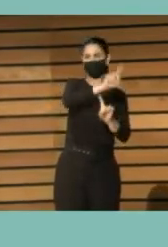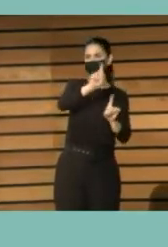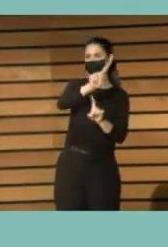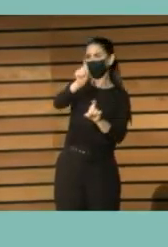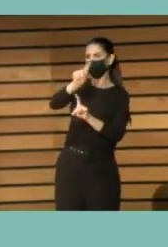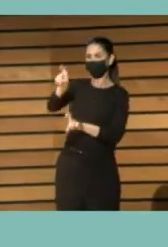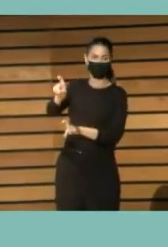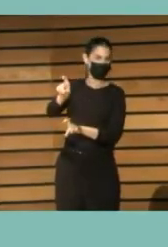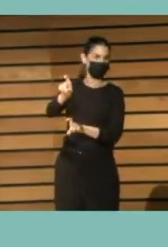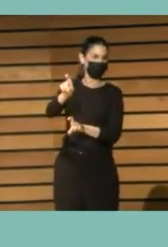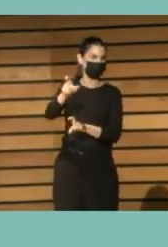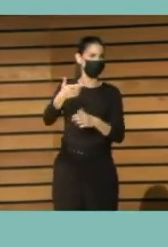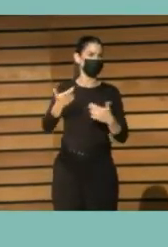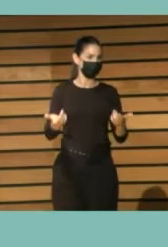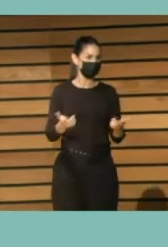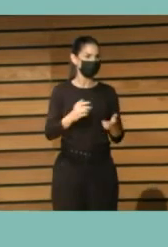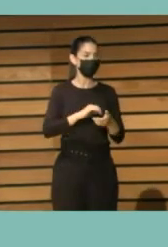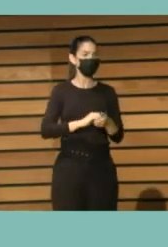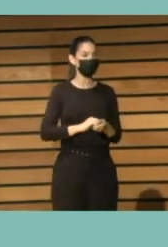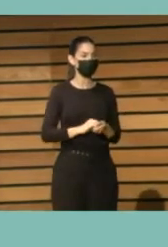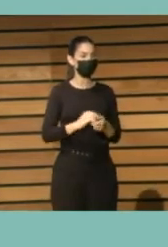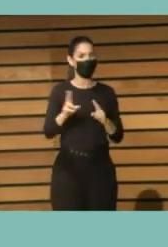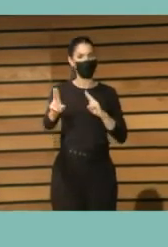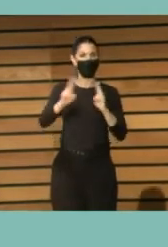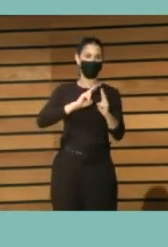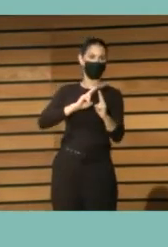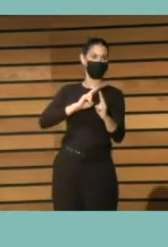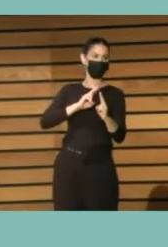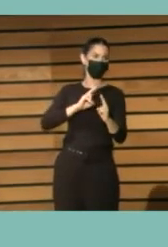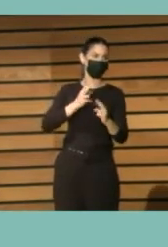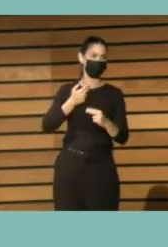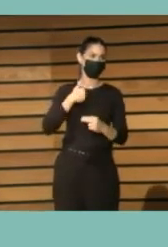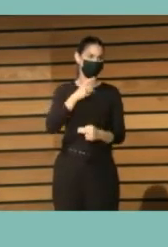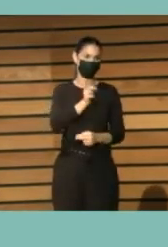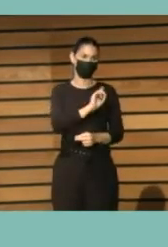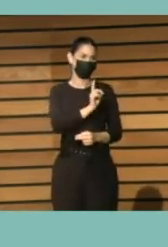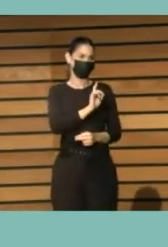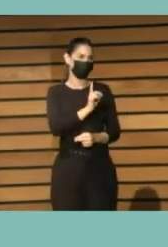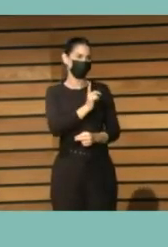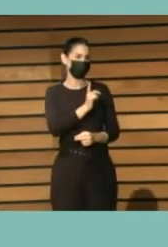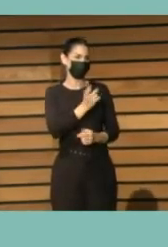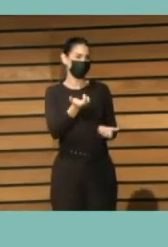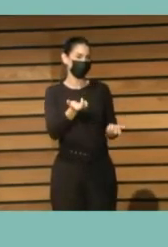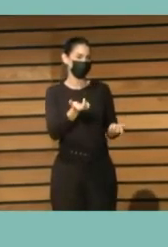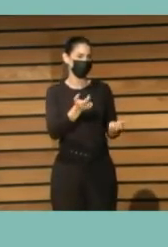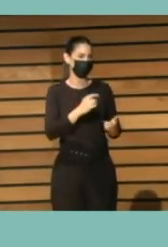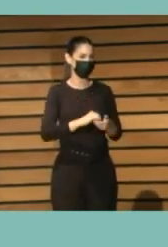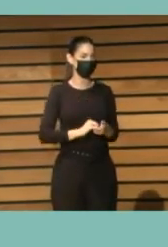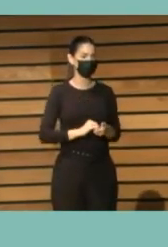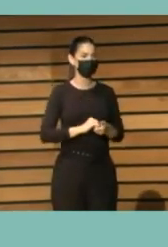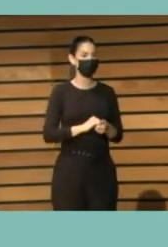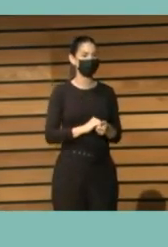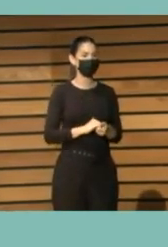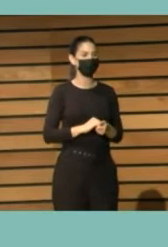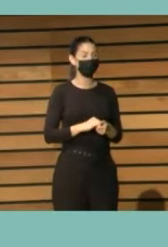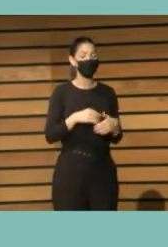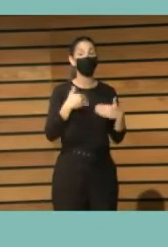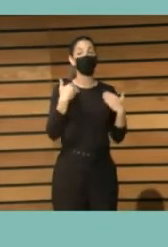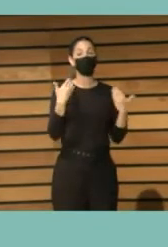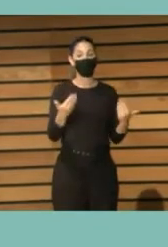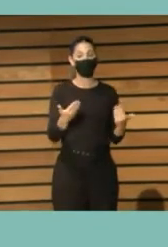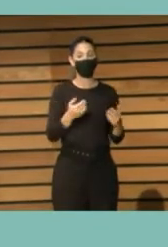nuestras familias y en nuestro entorno nos dan respuestas que no nos las creemos. Y sigue pasando eso, ¿no? Entonces, me